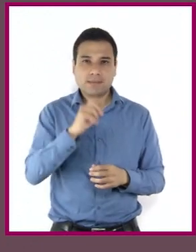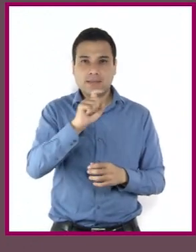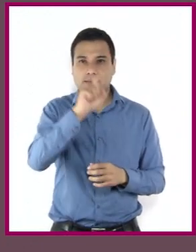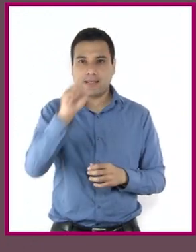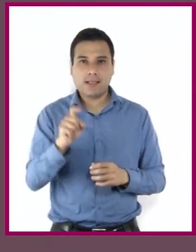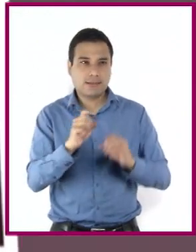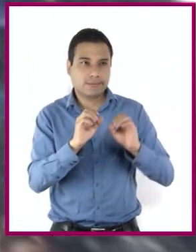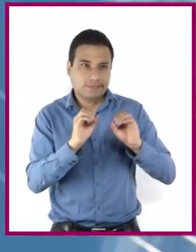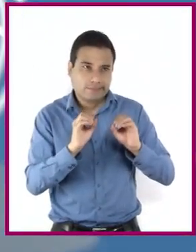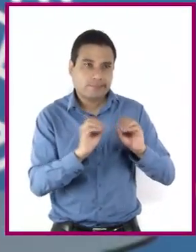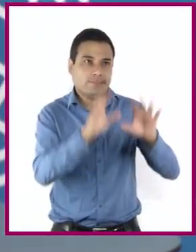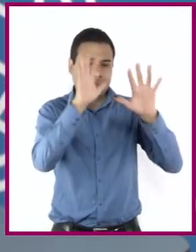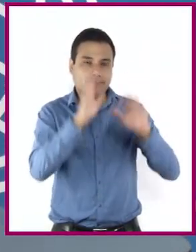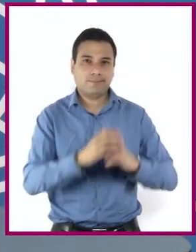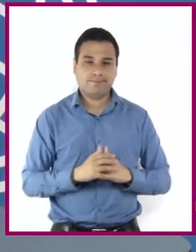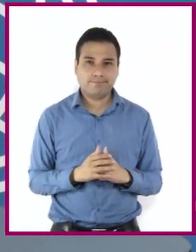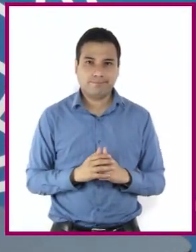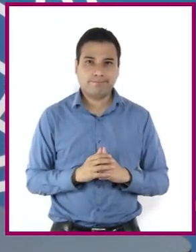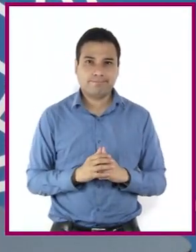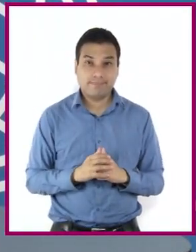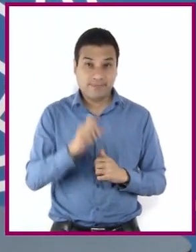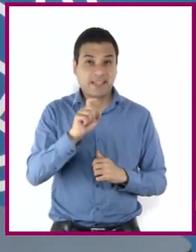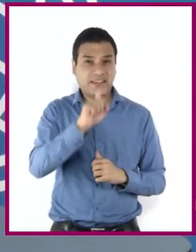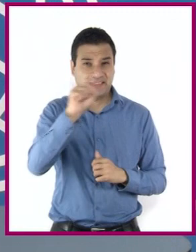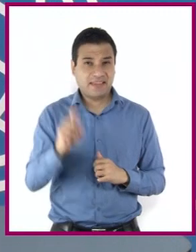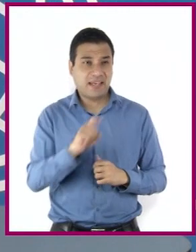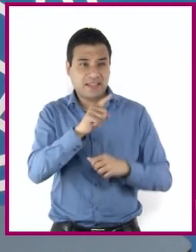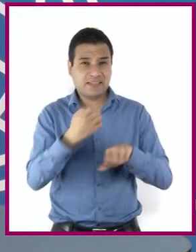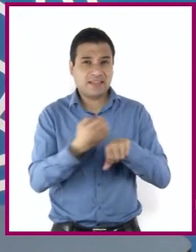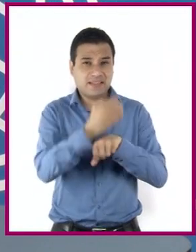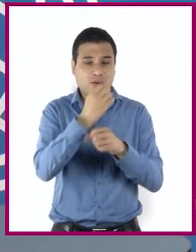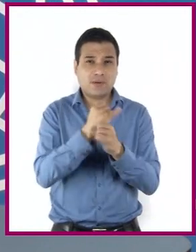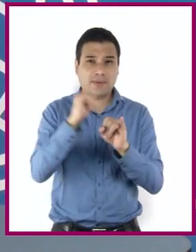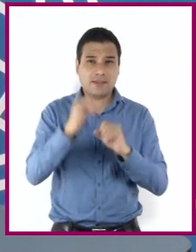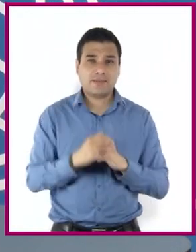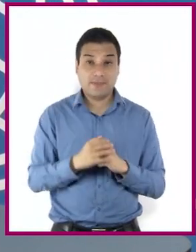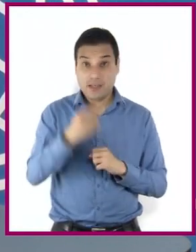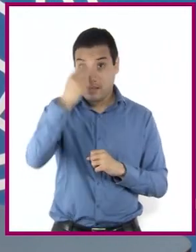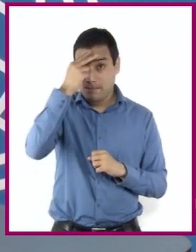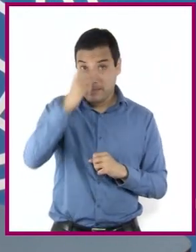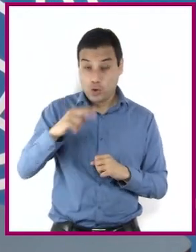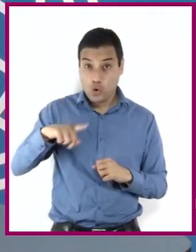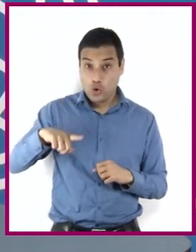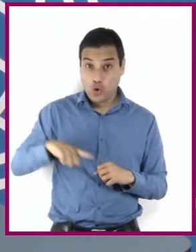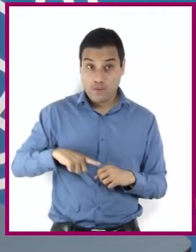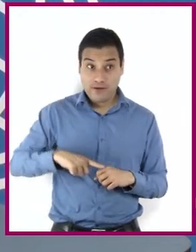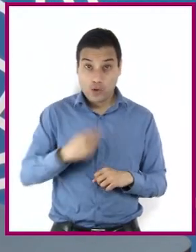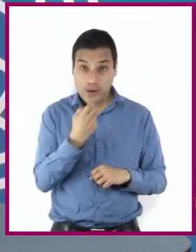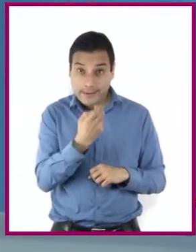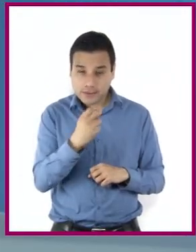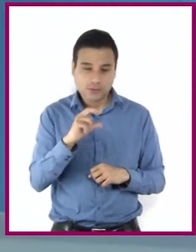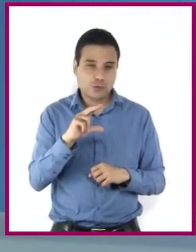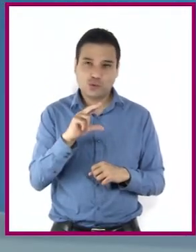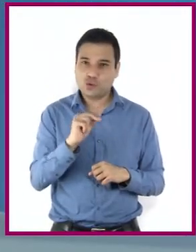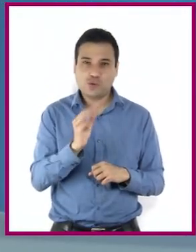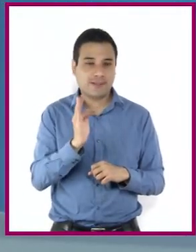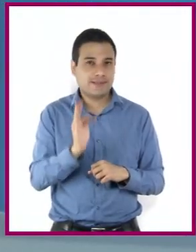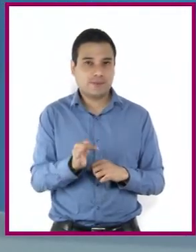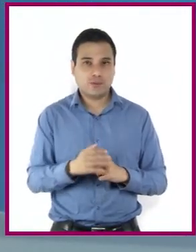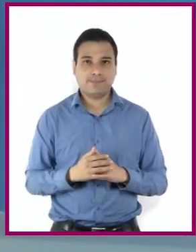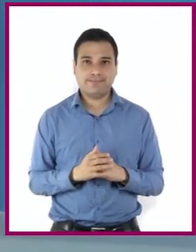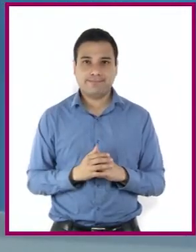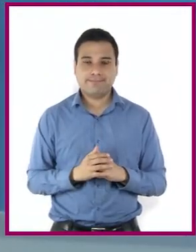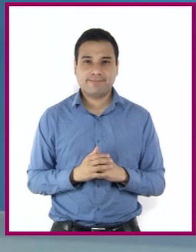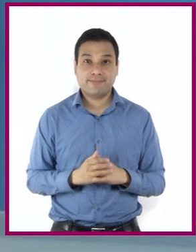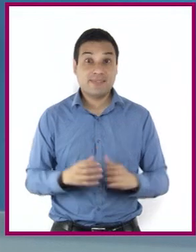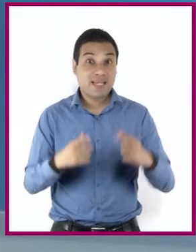estado independiente. Posteriormente, el gobierno mexicano se negó a aceptar este hecho. Pasteles